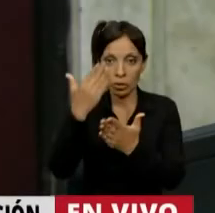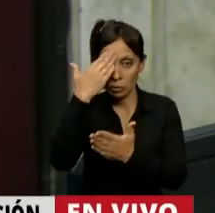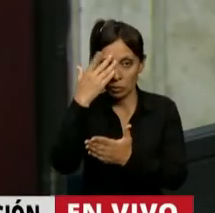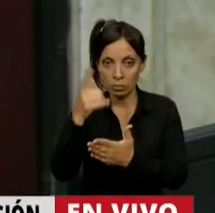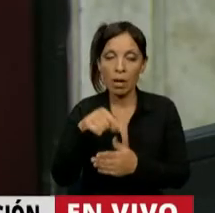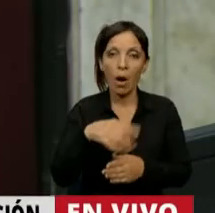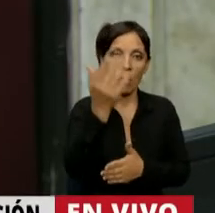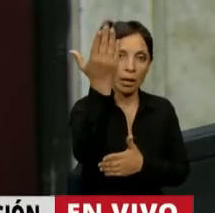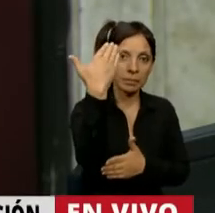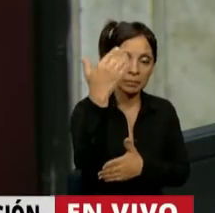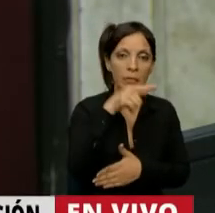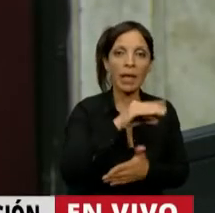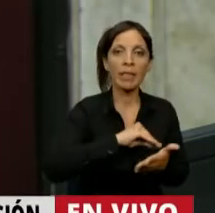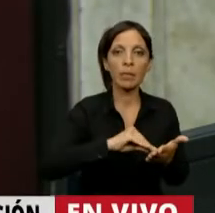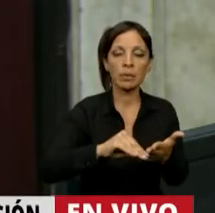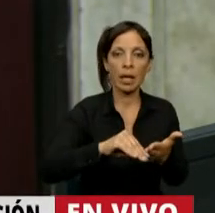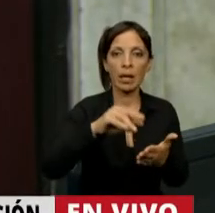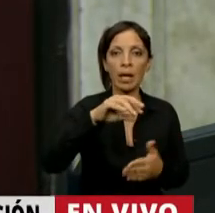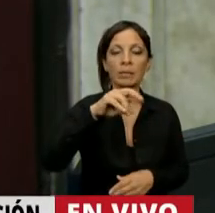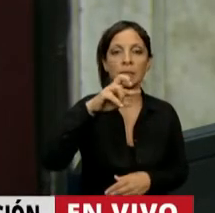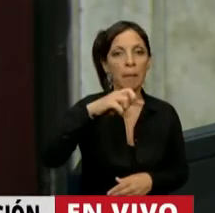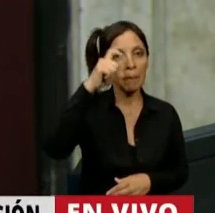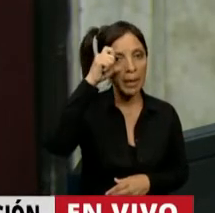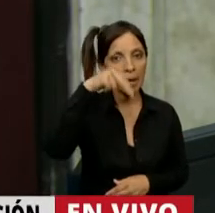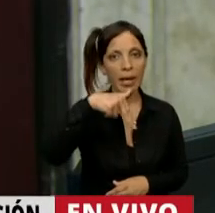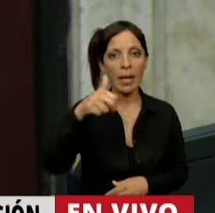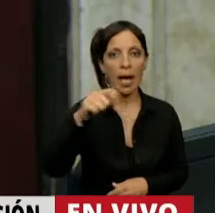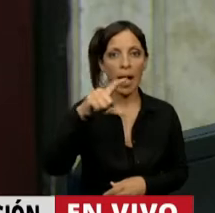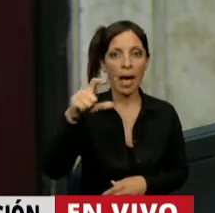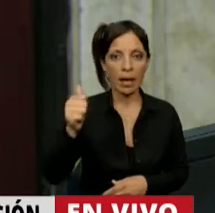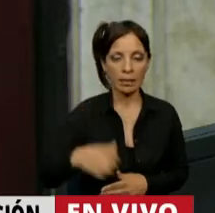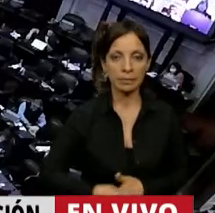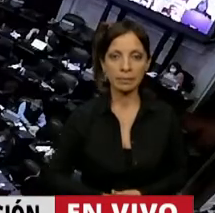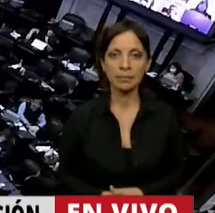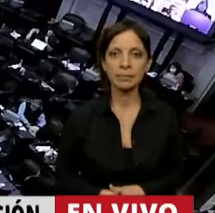En uso de la palabra, la diputada Paula Penaca.